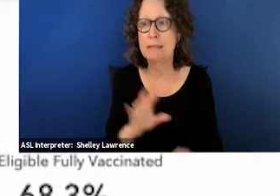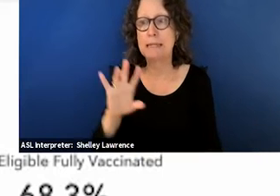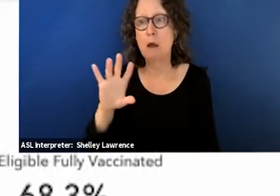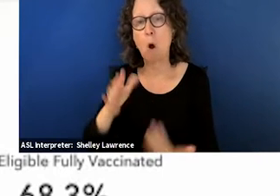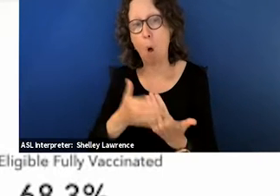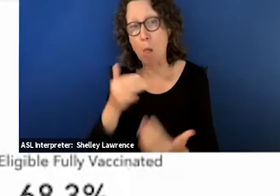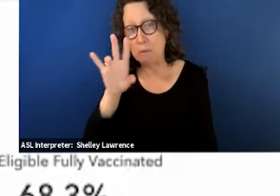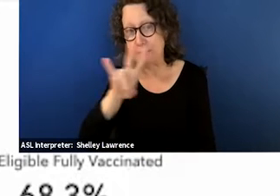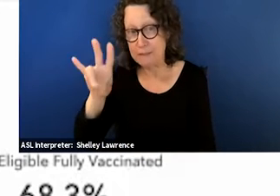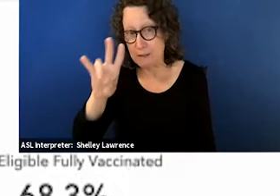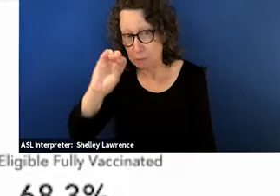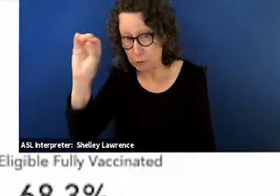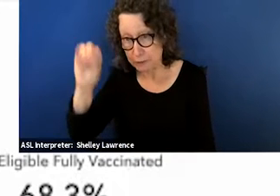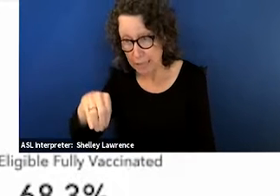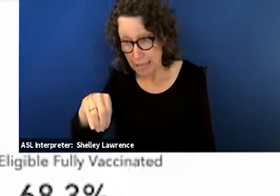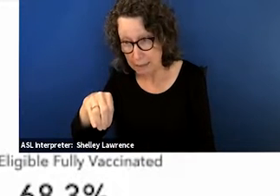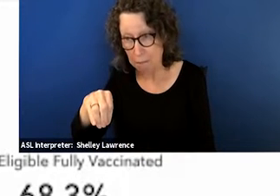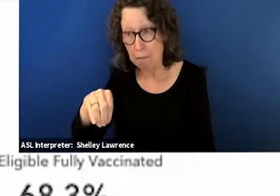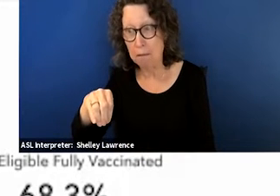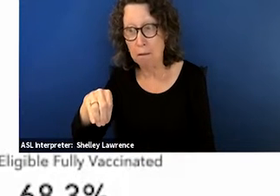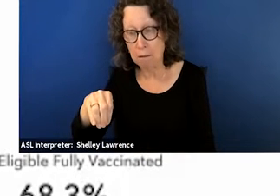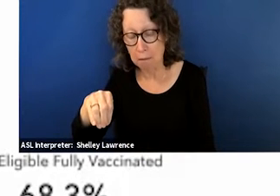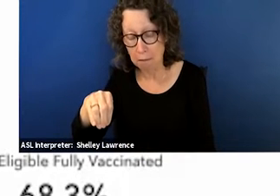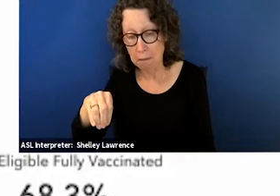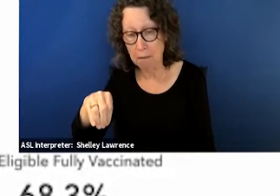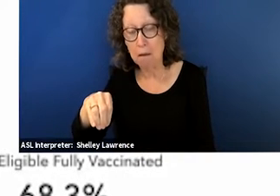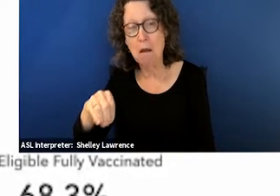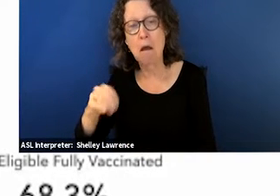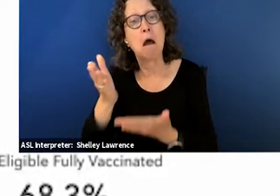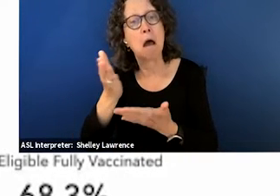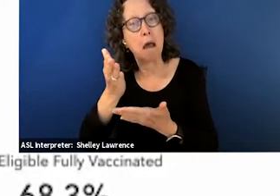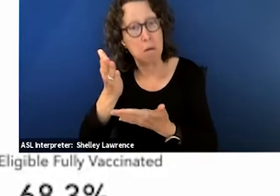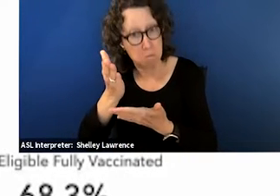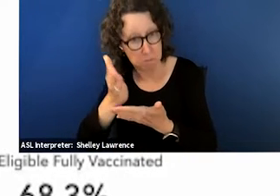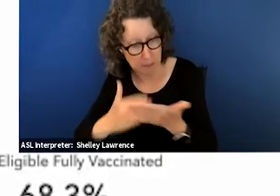Y son elegibles si están completamente vacunados. Y el